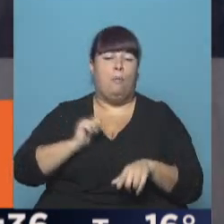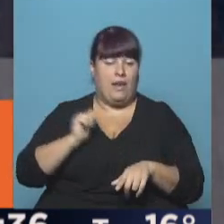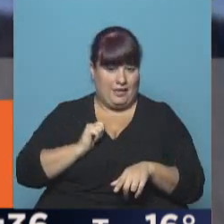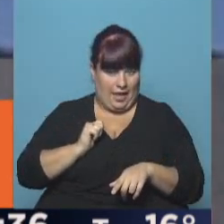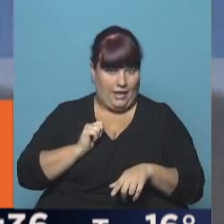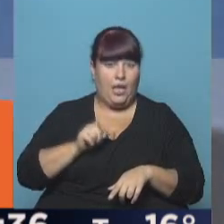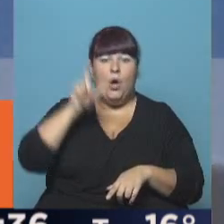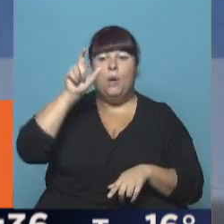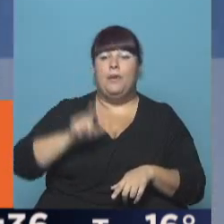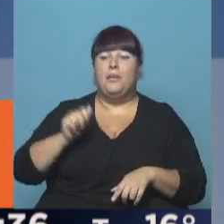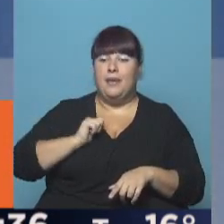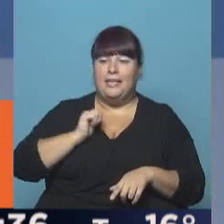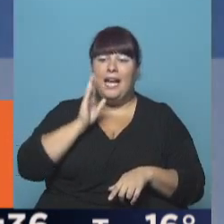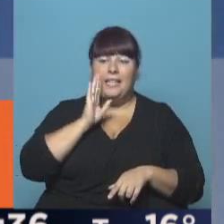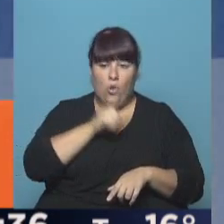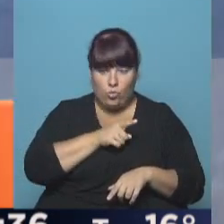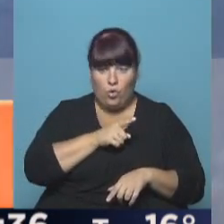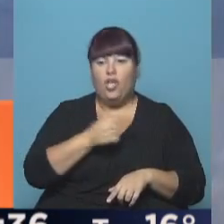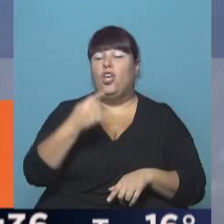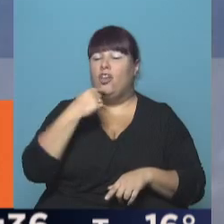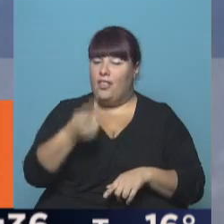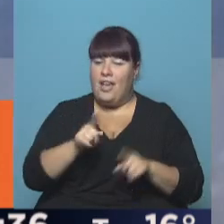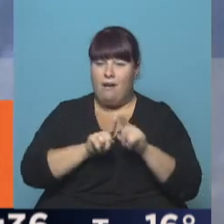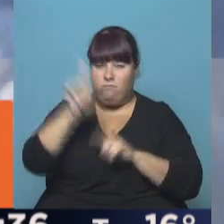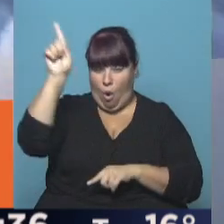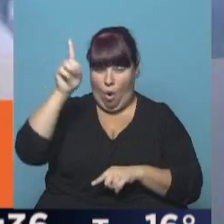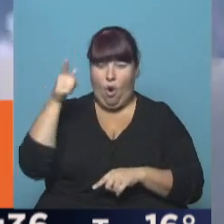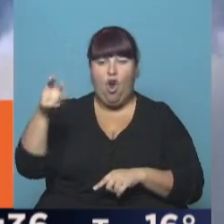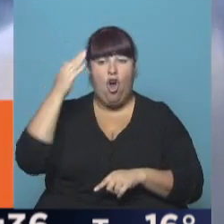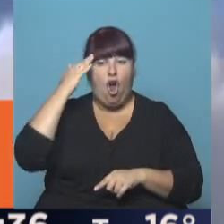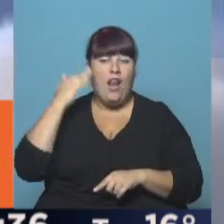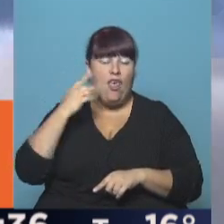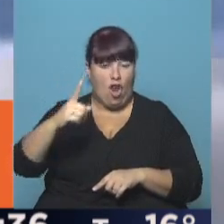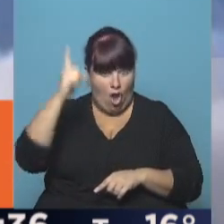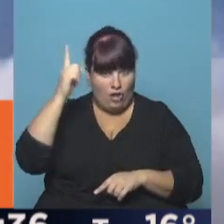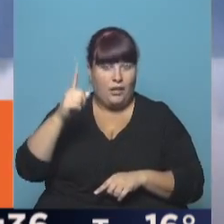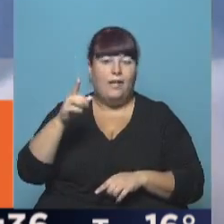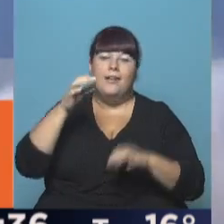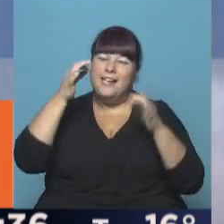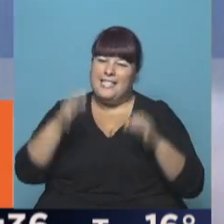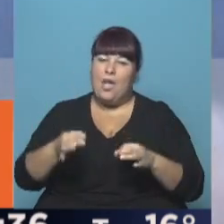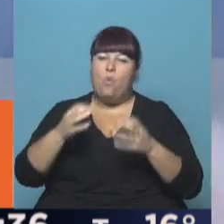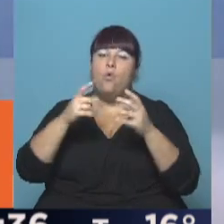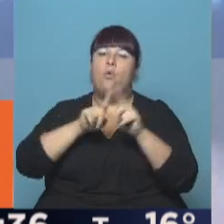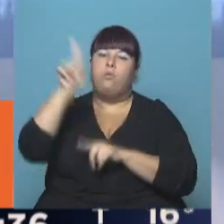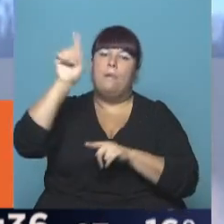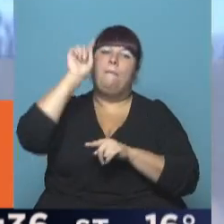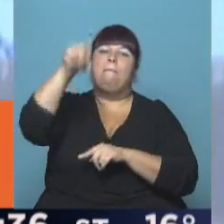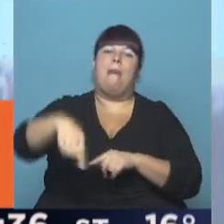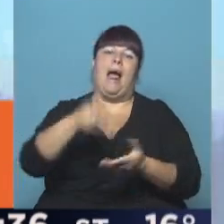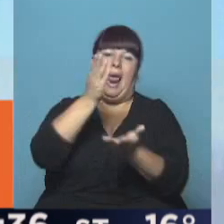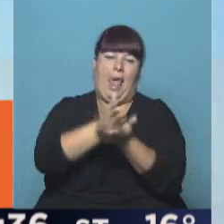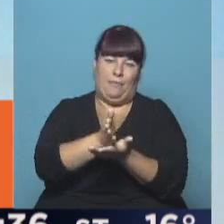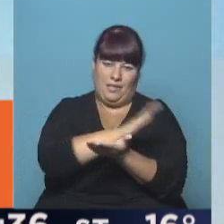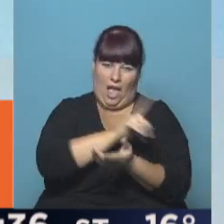Un funcionario militar estadounidense afirmó que el misil disparado por Corea del Norte fue probablemente un proyectil de alcance